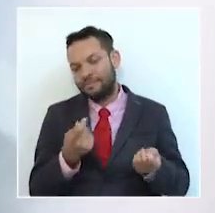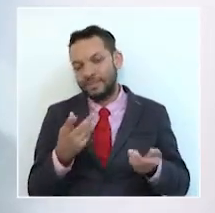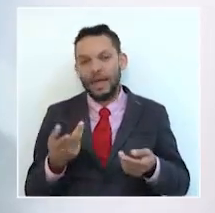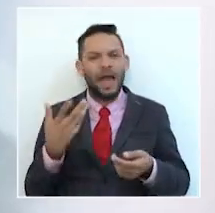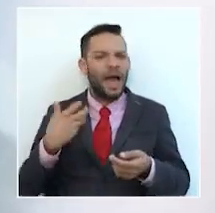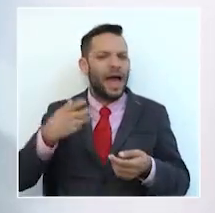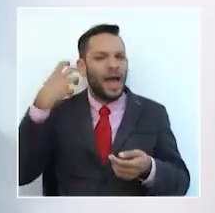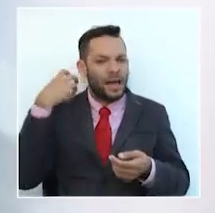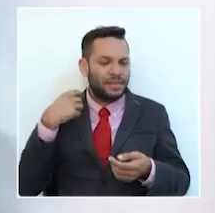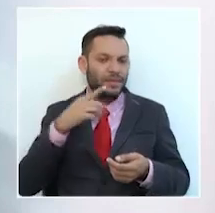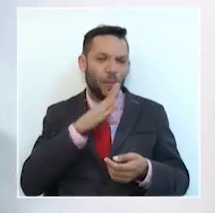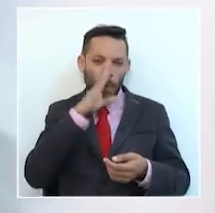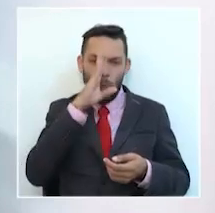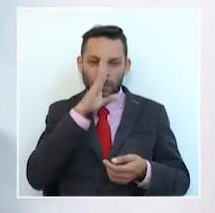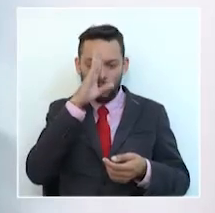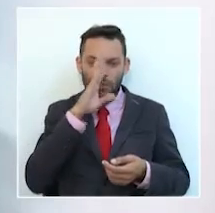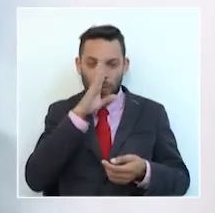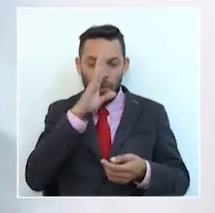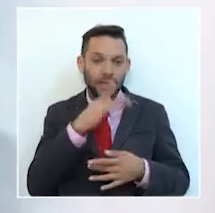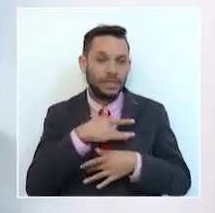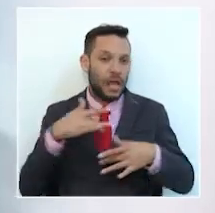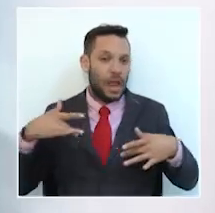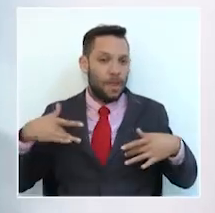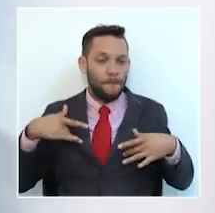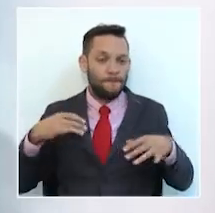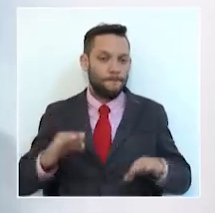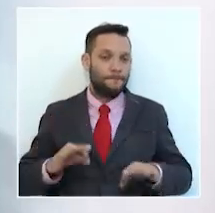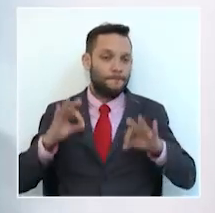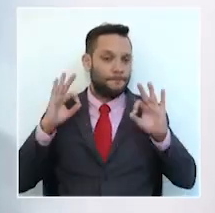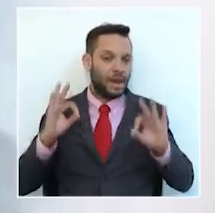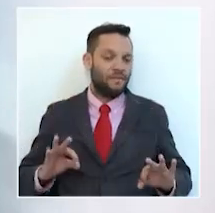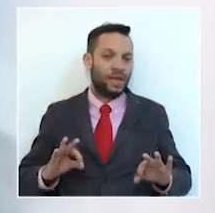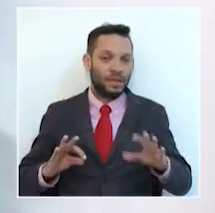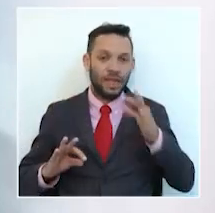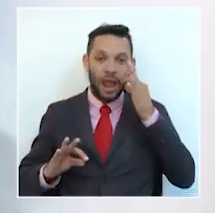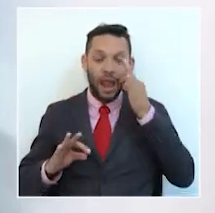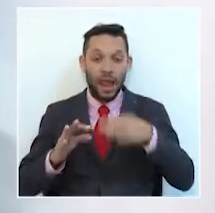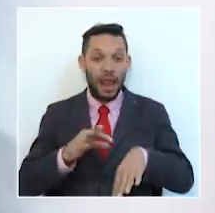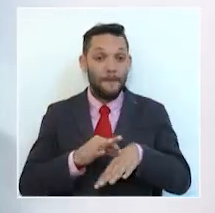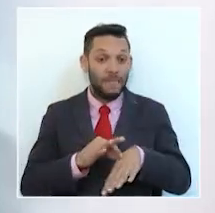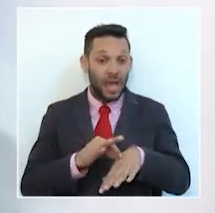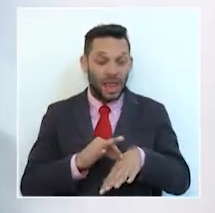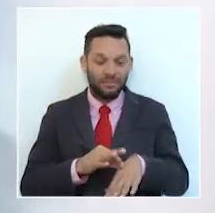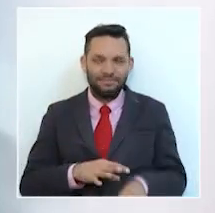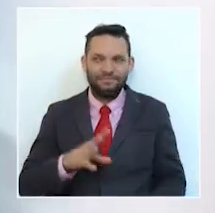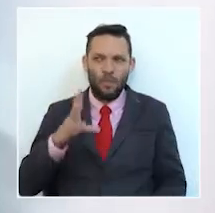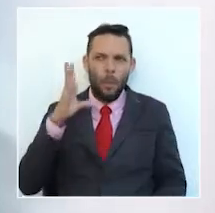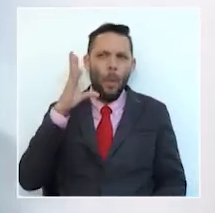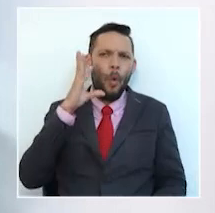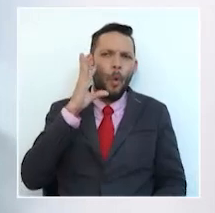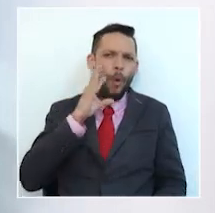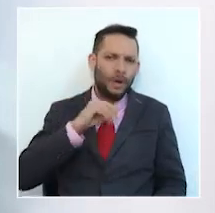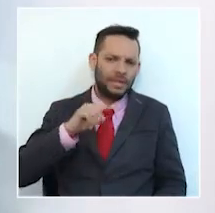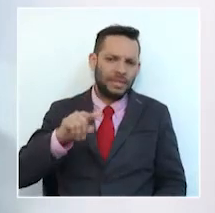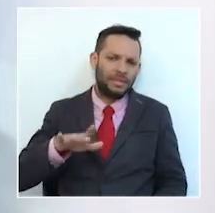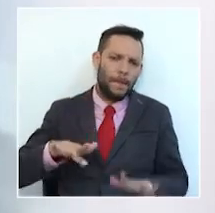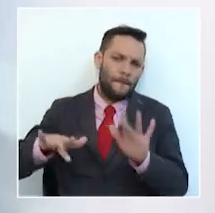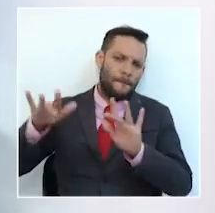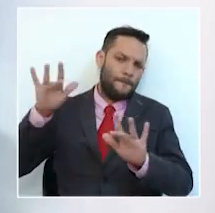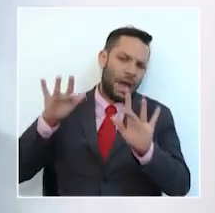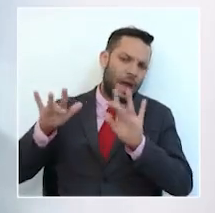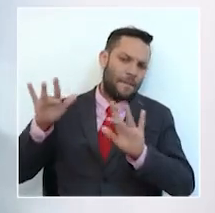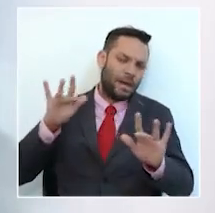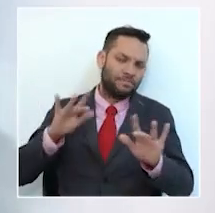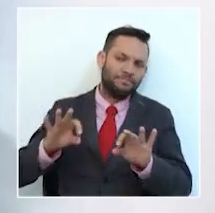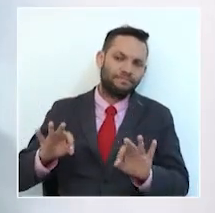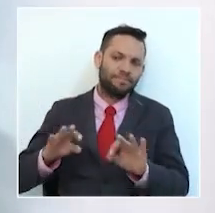tenían una piel con unas características mucho más con unas características mucho